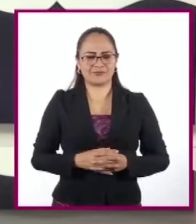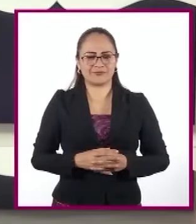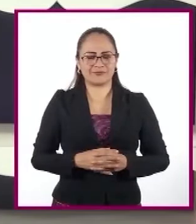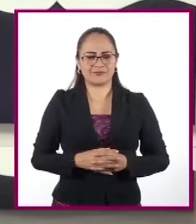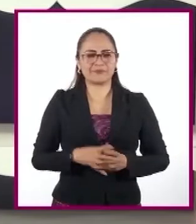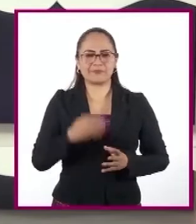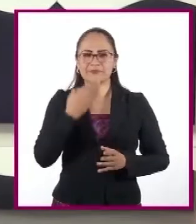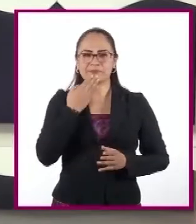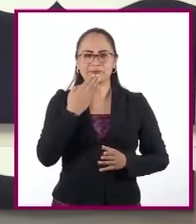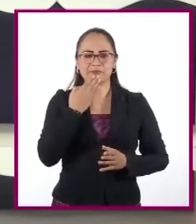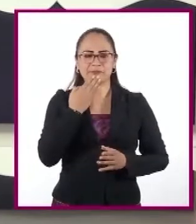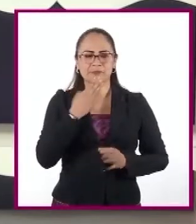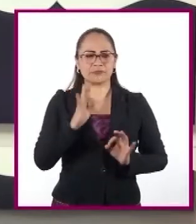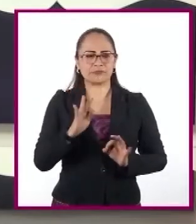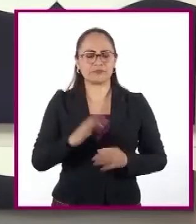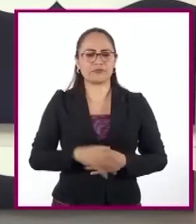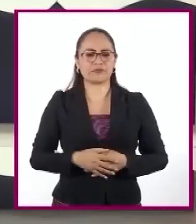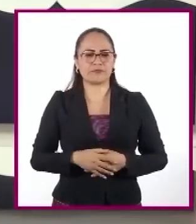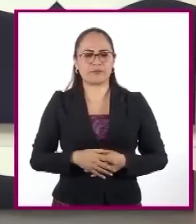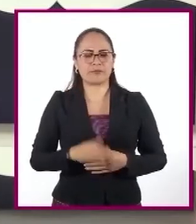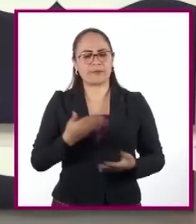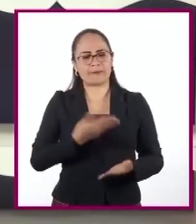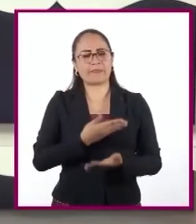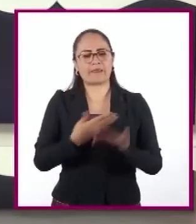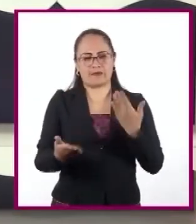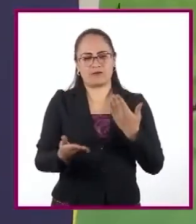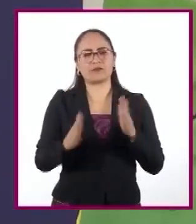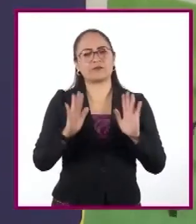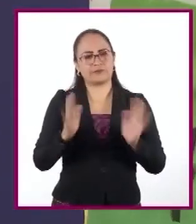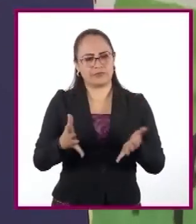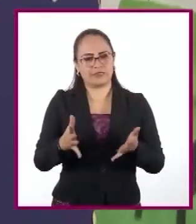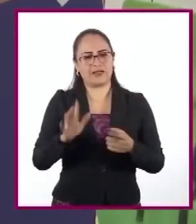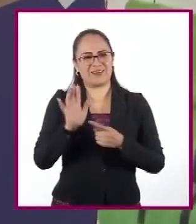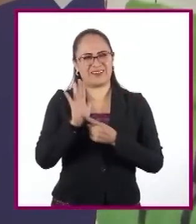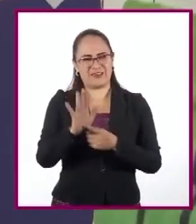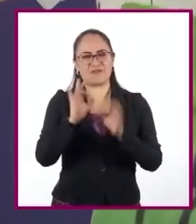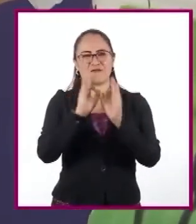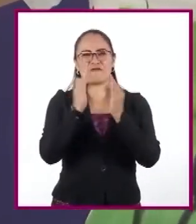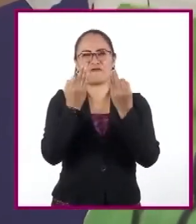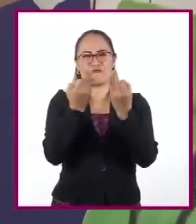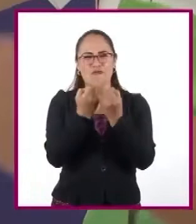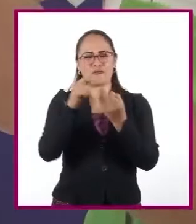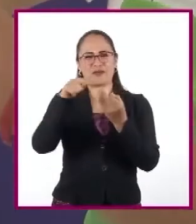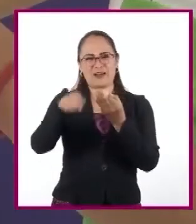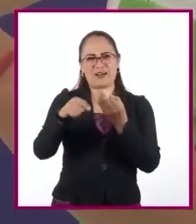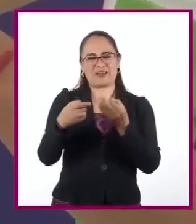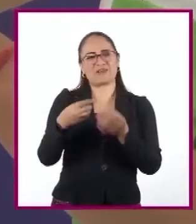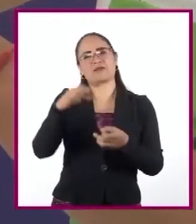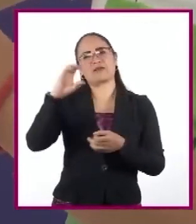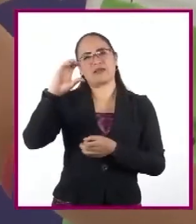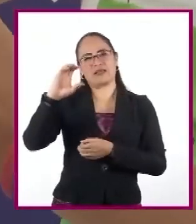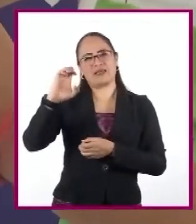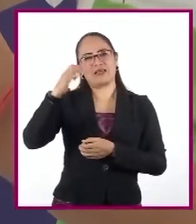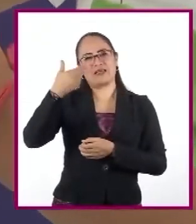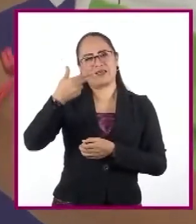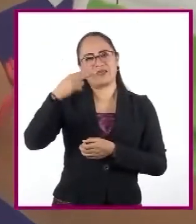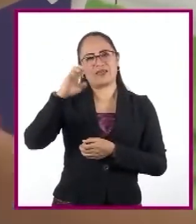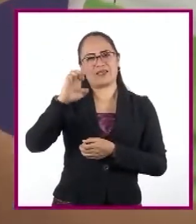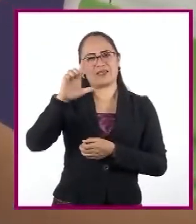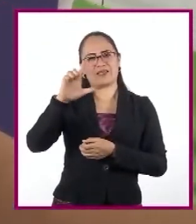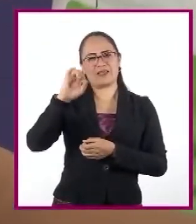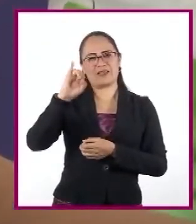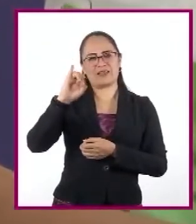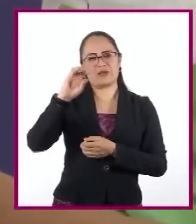Muy bien, maestra. Ahora, aquí tenemos al modelo atómico del helio, sus 2 electrones, su